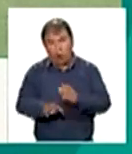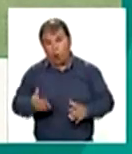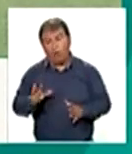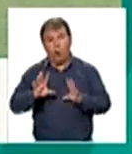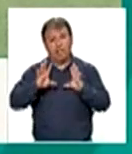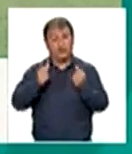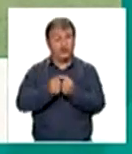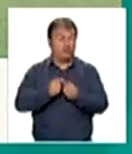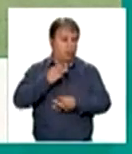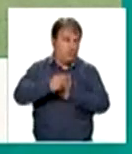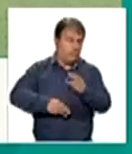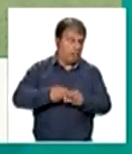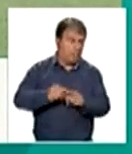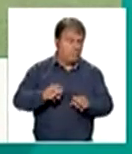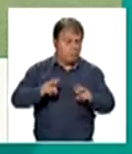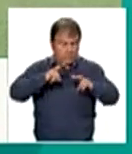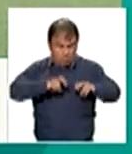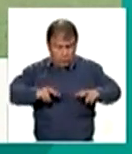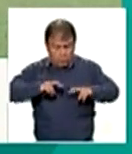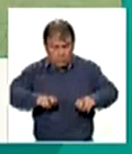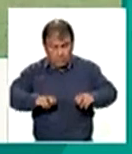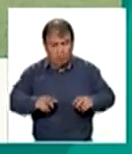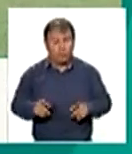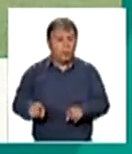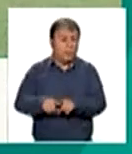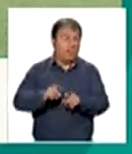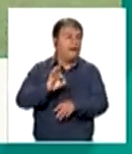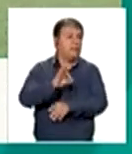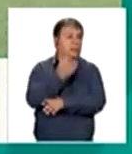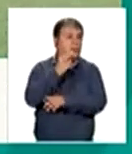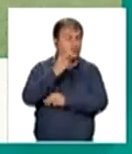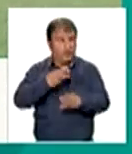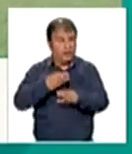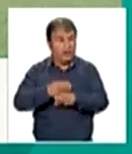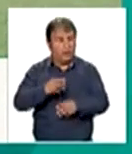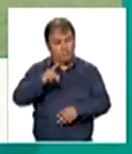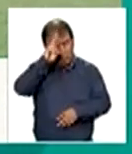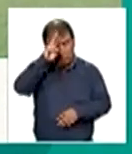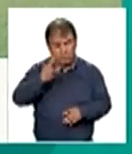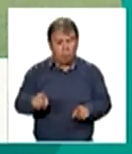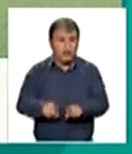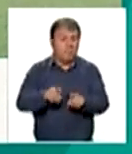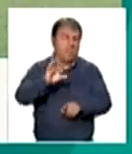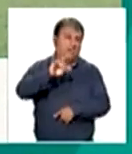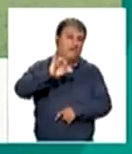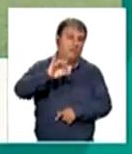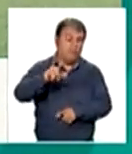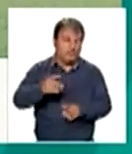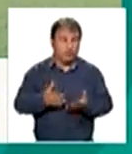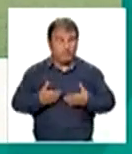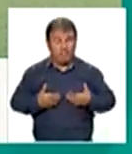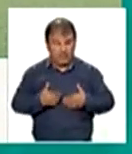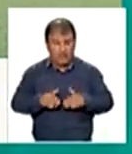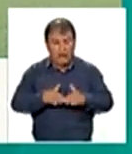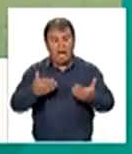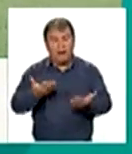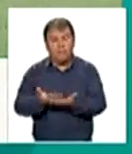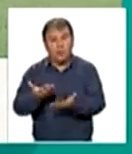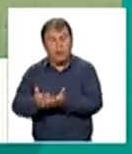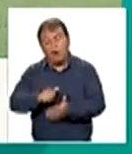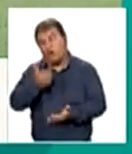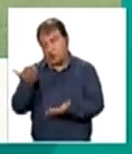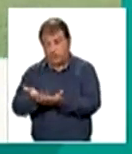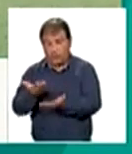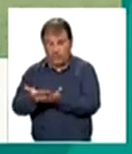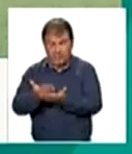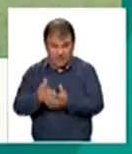Mundial de Antidopaje, la misma Federación Peruana de Fútbol, la FIFA en todo. Solamente en ese caso se abre la contraprueba, la muestra B, y